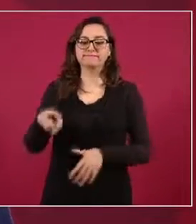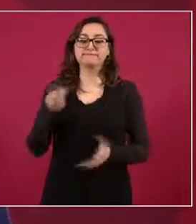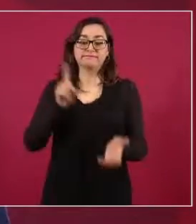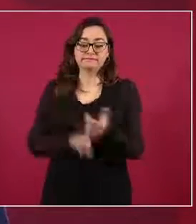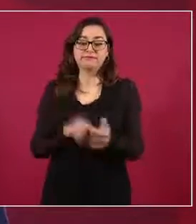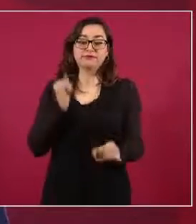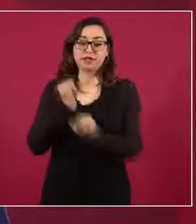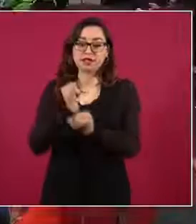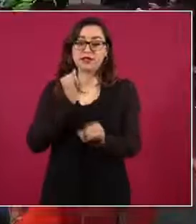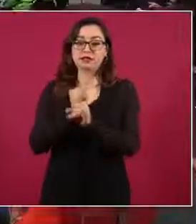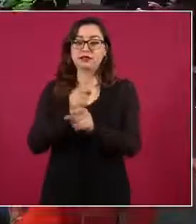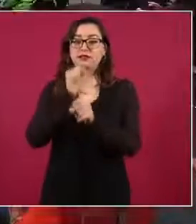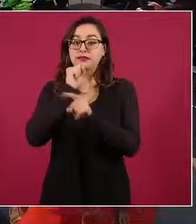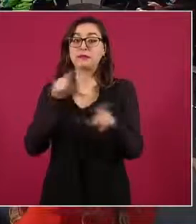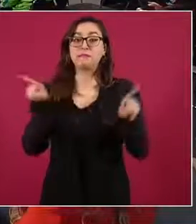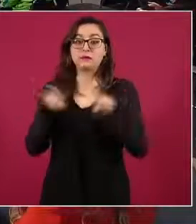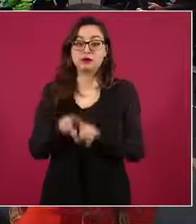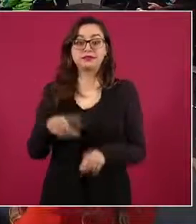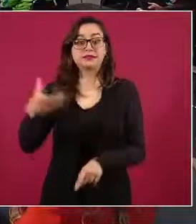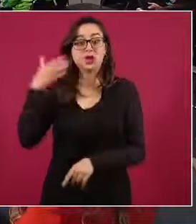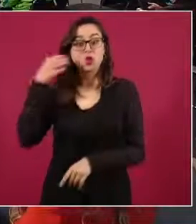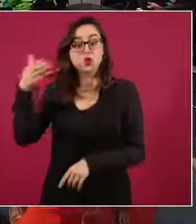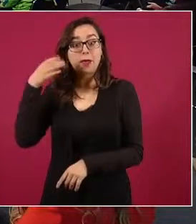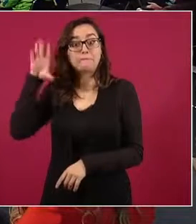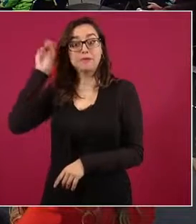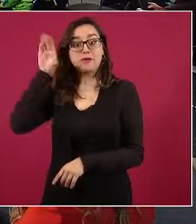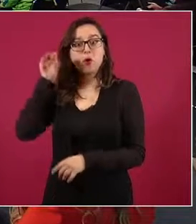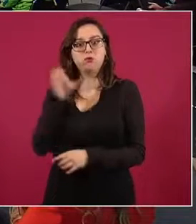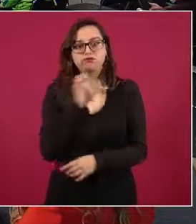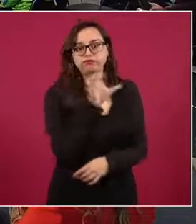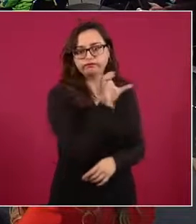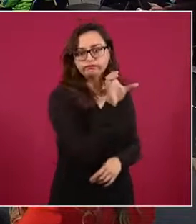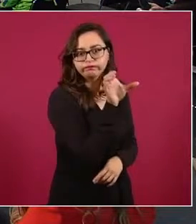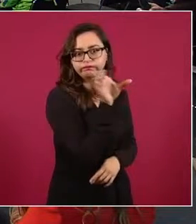Porque fue una transmisión en vivo.